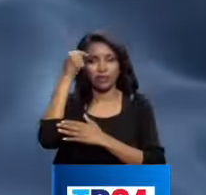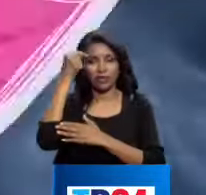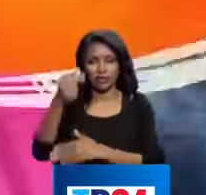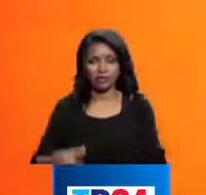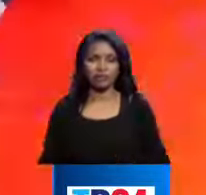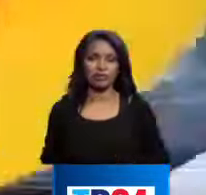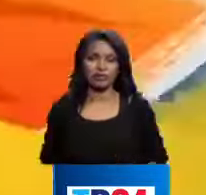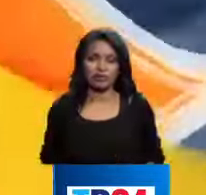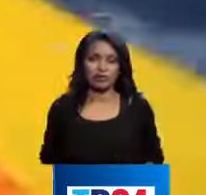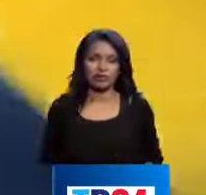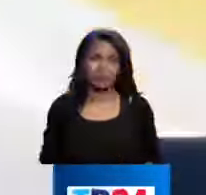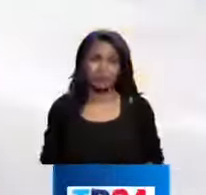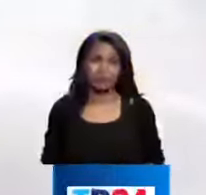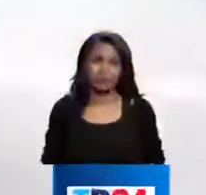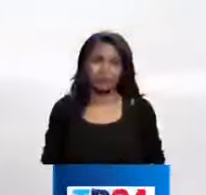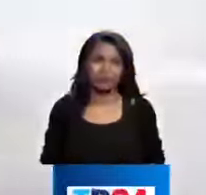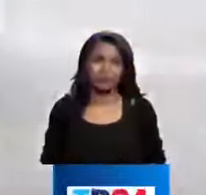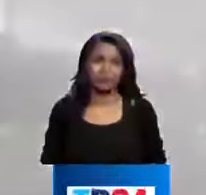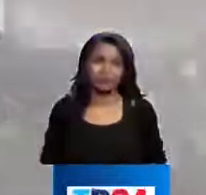Estado.